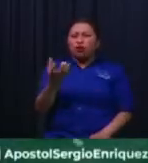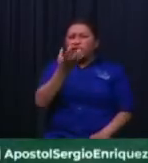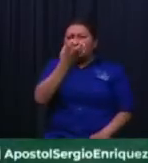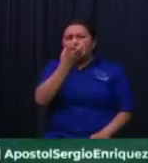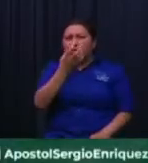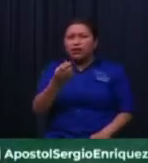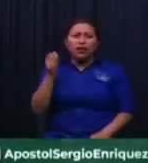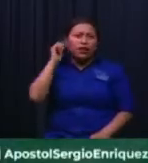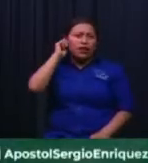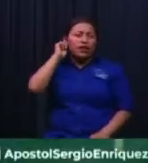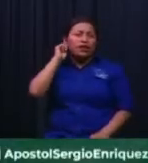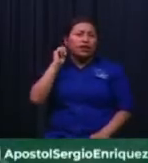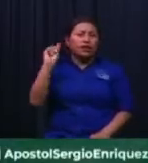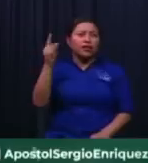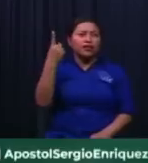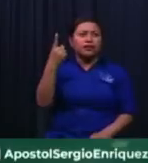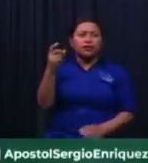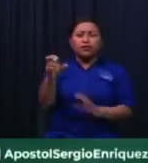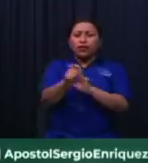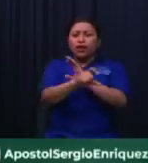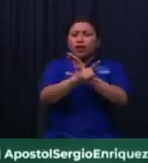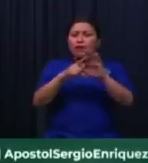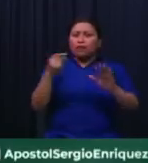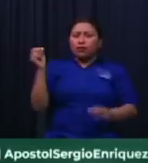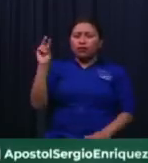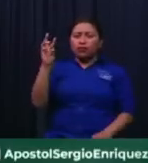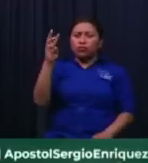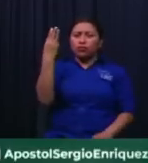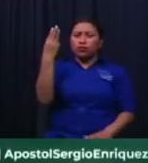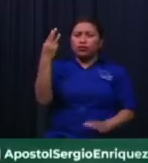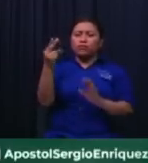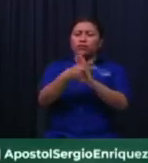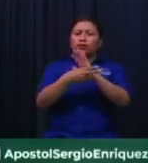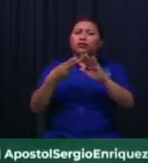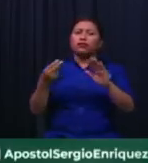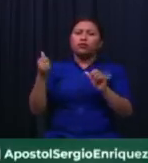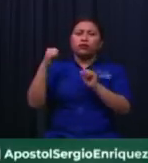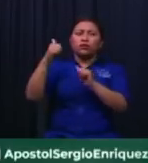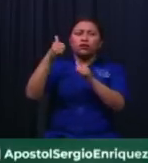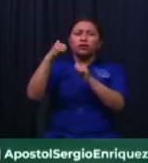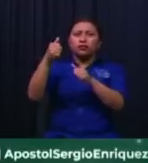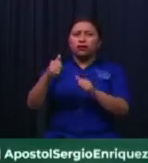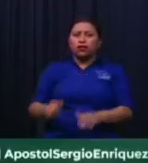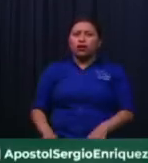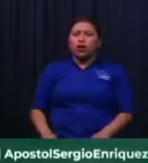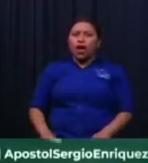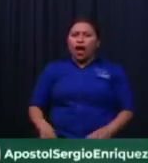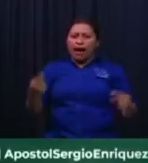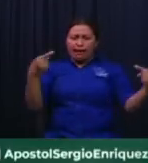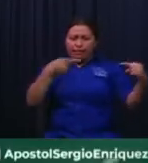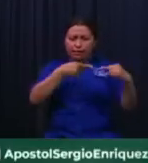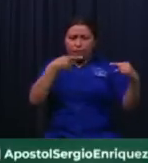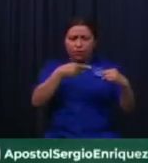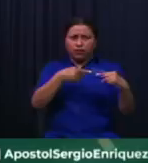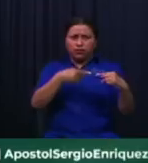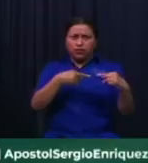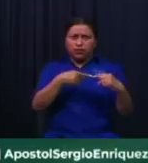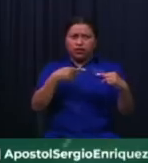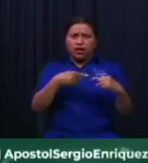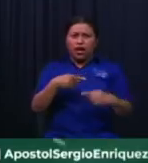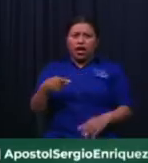Y pondré enemistad entre tú y la mujer, y entre tu simiente y su simiente. Él te